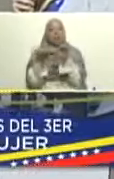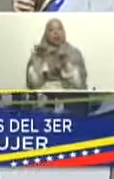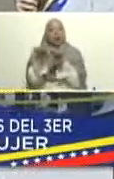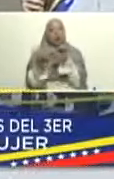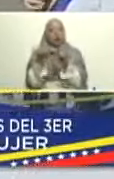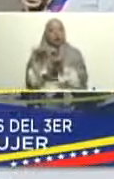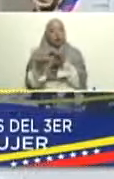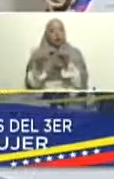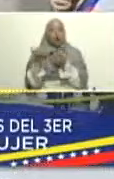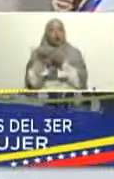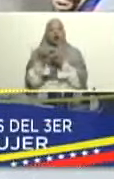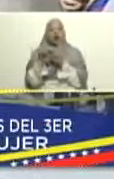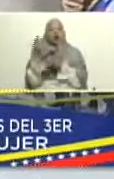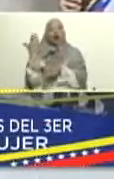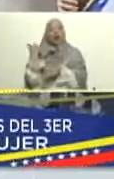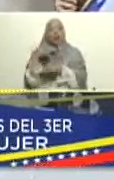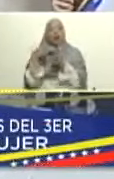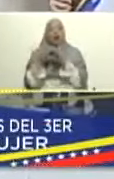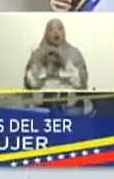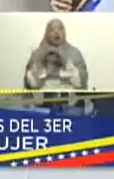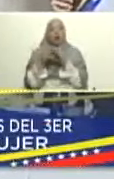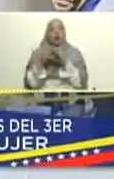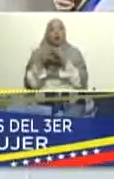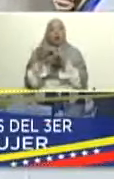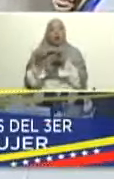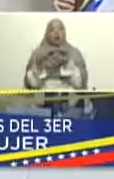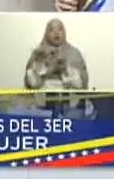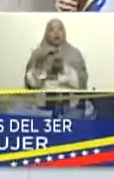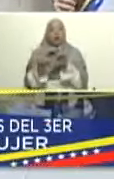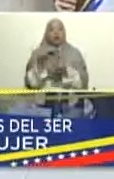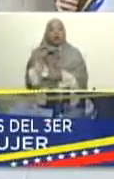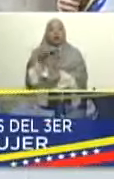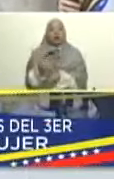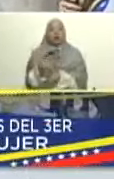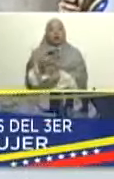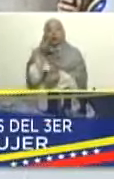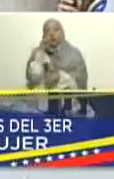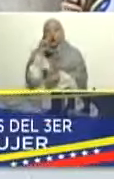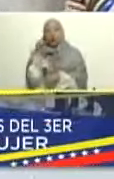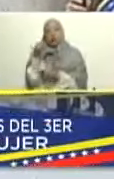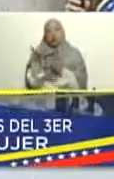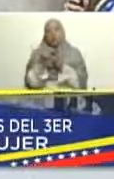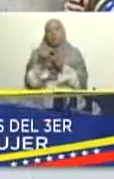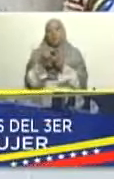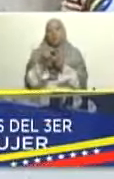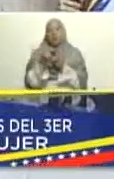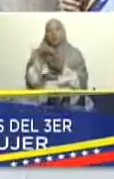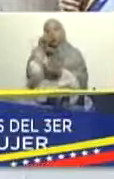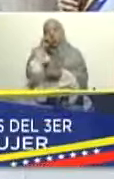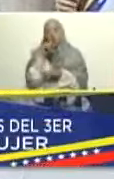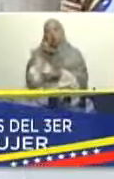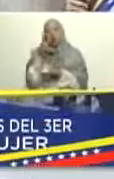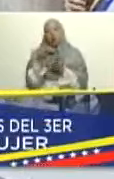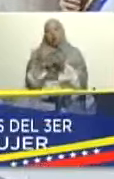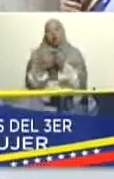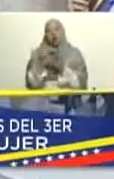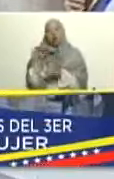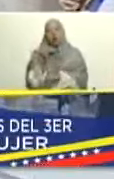Nosotros vivíamos en el paraíso también. ¿Sí? Ah, claro. Importante. Vecinos del paraíso del año 2001